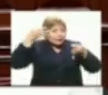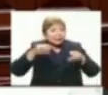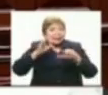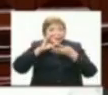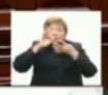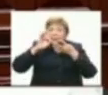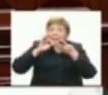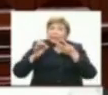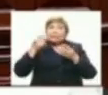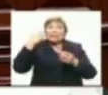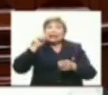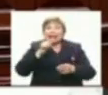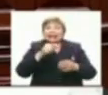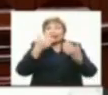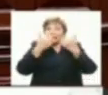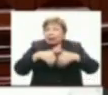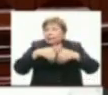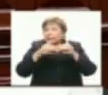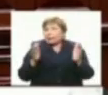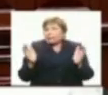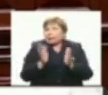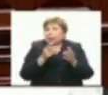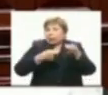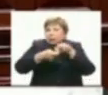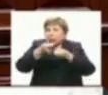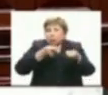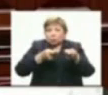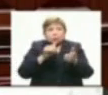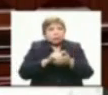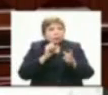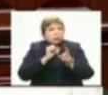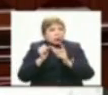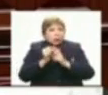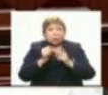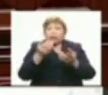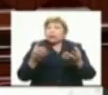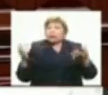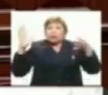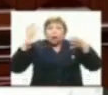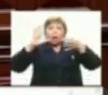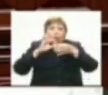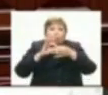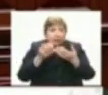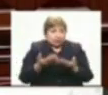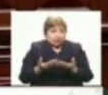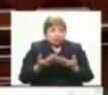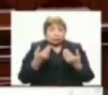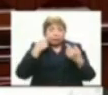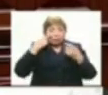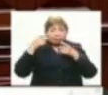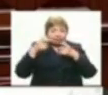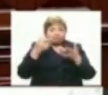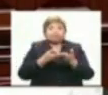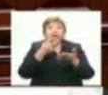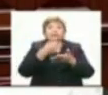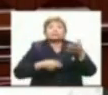para la gran empresa, para los pequeños negocios y para los sectores comunales y cooperativos. Revisaremos las